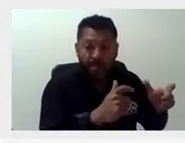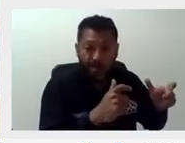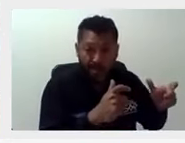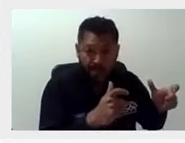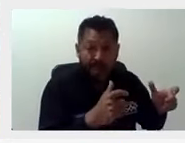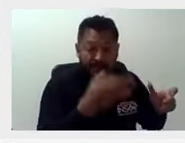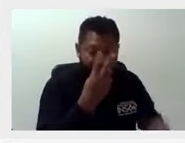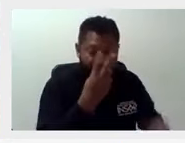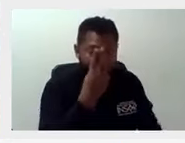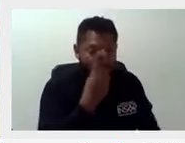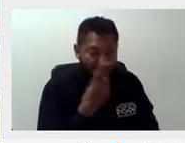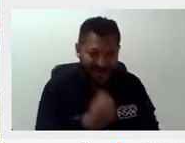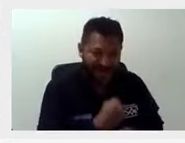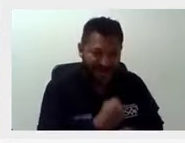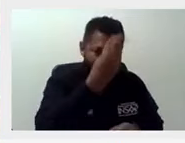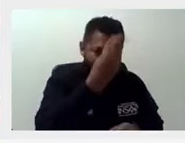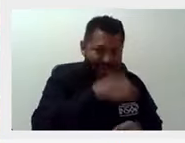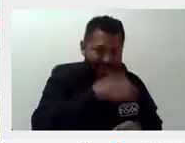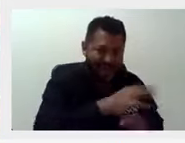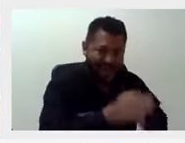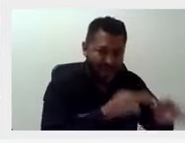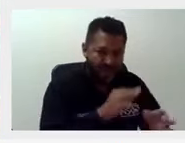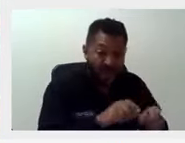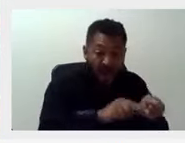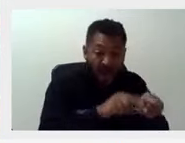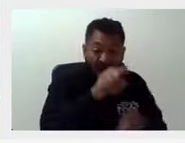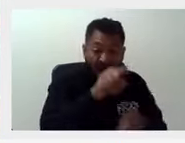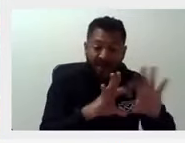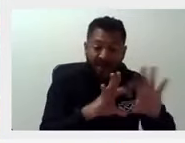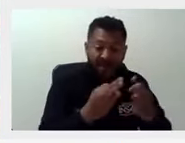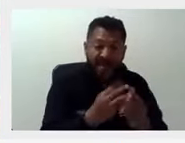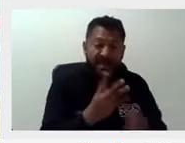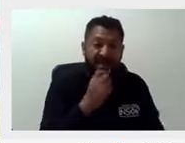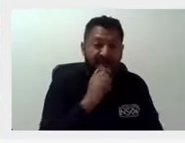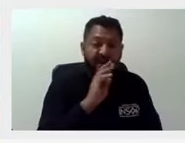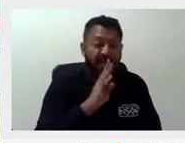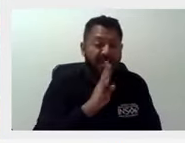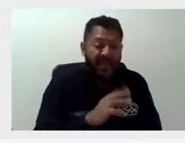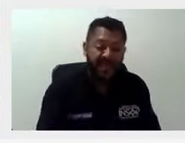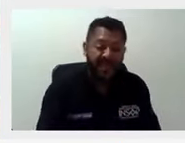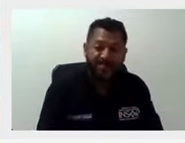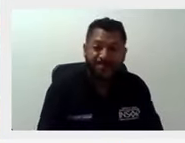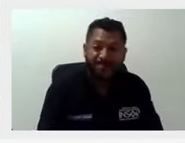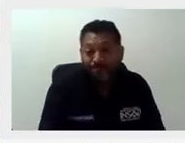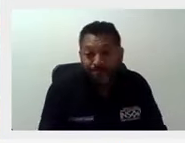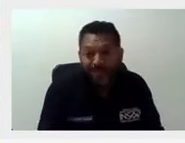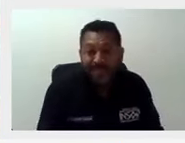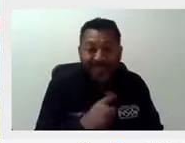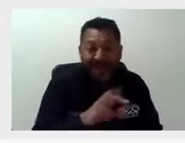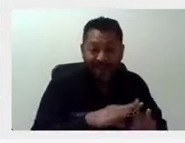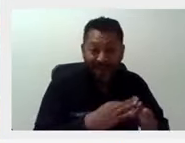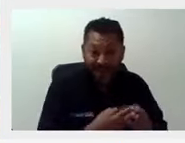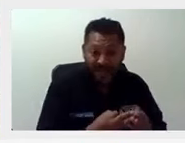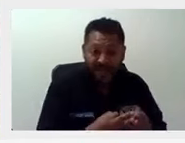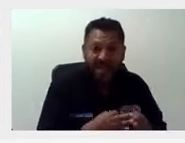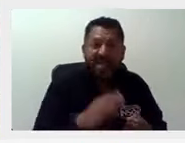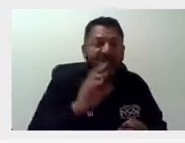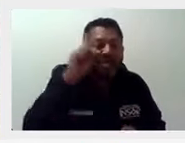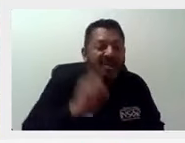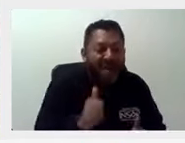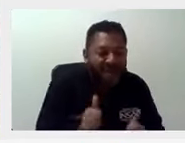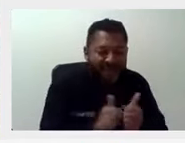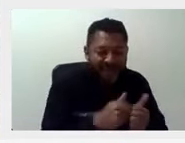comprometidas, muchas veces no porque no tengan las condiciones, sino porque no tienen el conocimiento y se siente que es el especialista solamente el